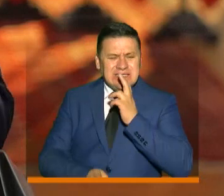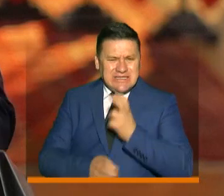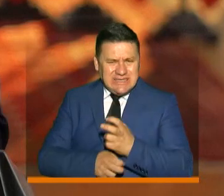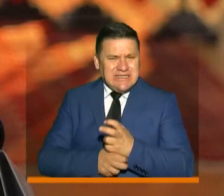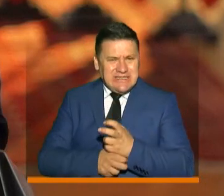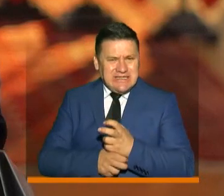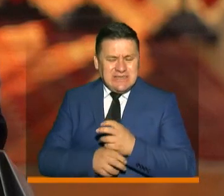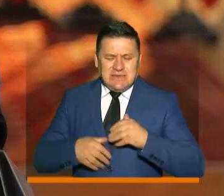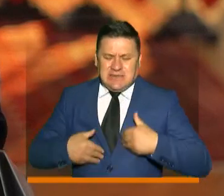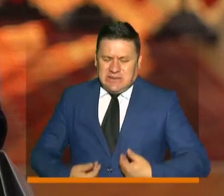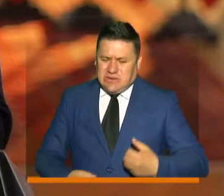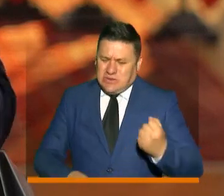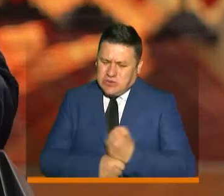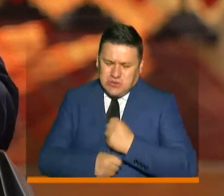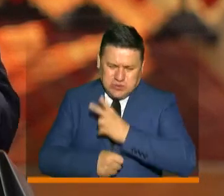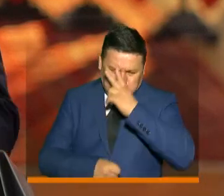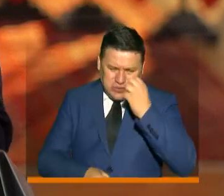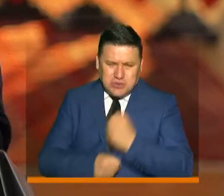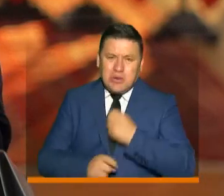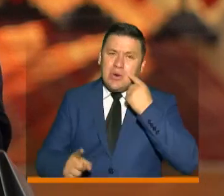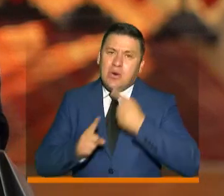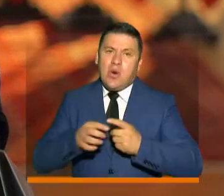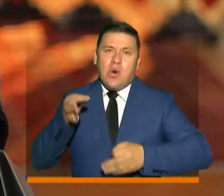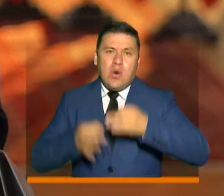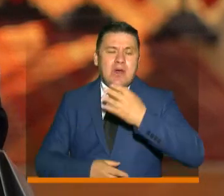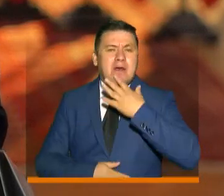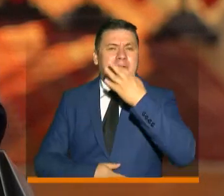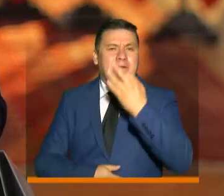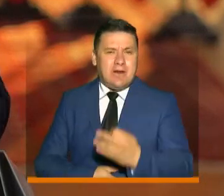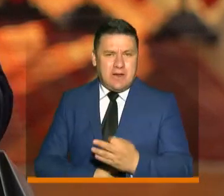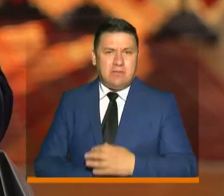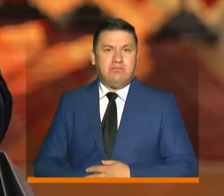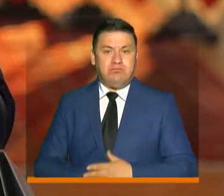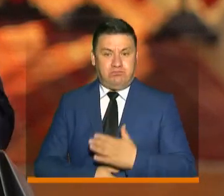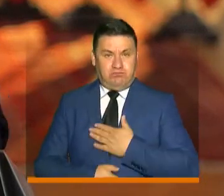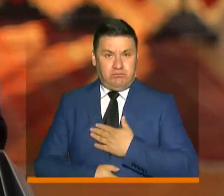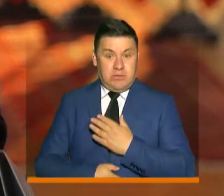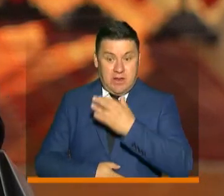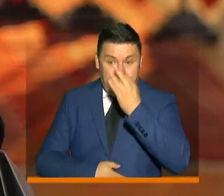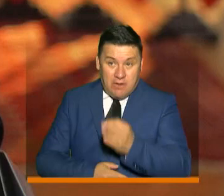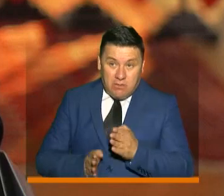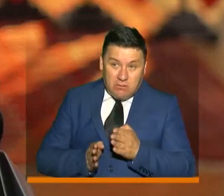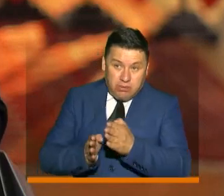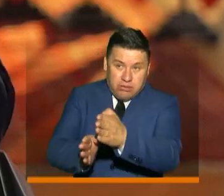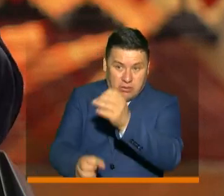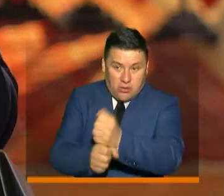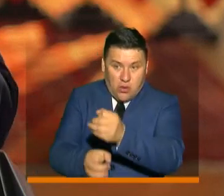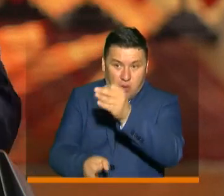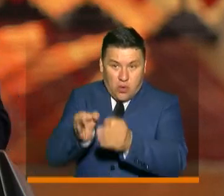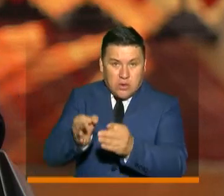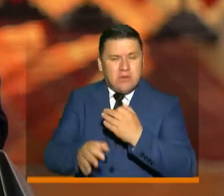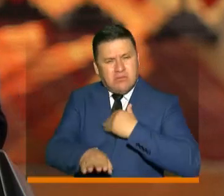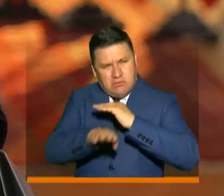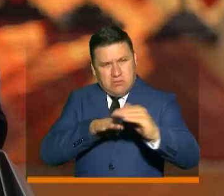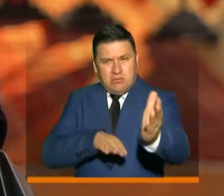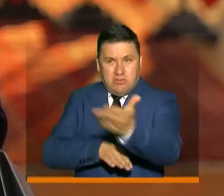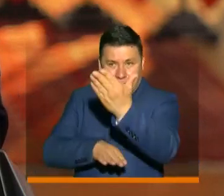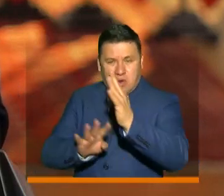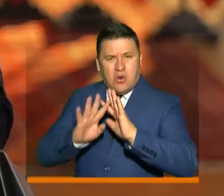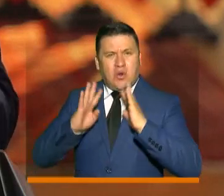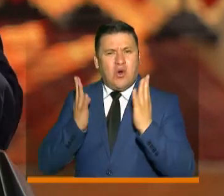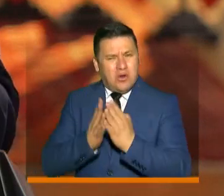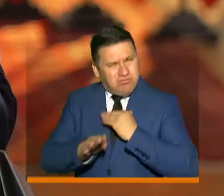del trabajo incansable de la justicia de verdad porque es el único camino correcto e invito al congreso